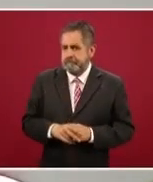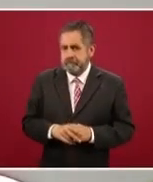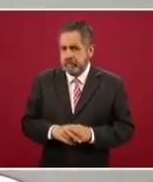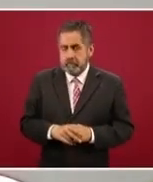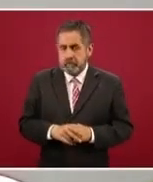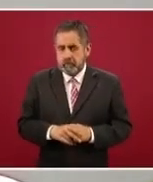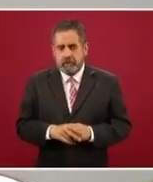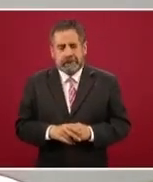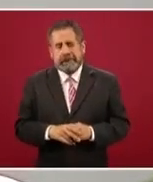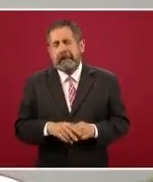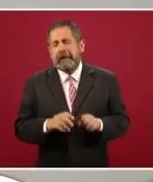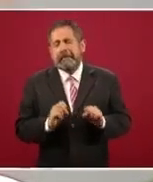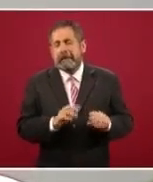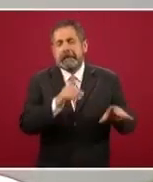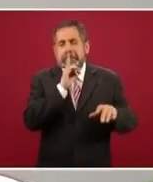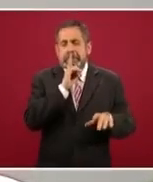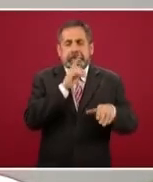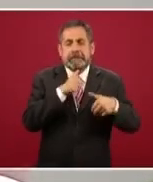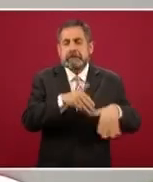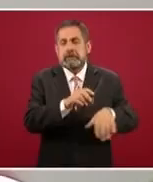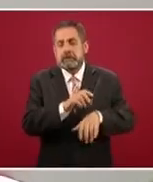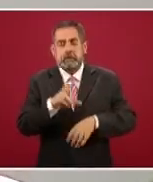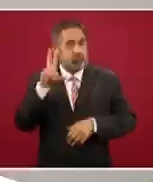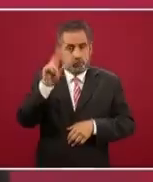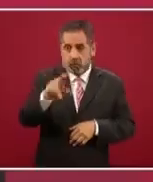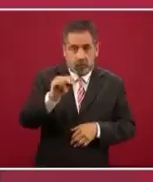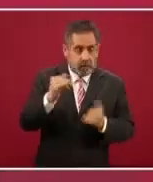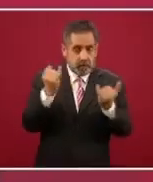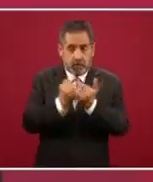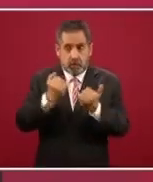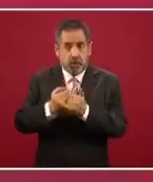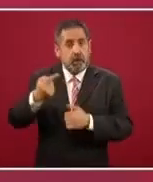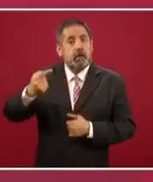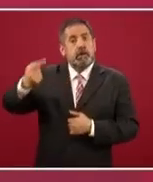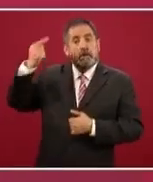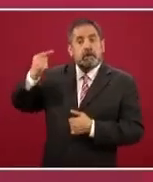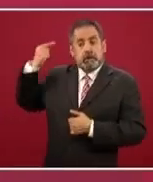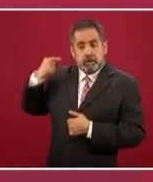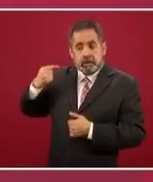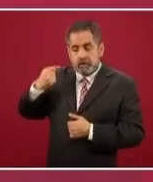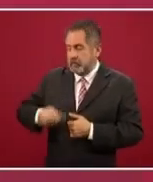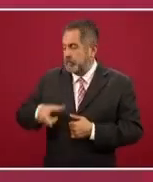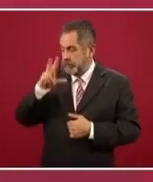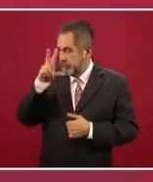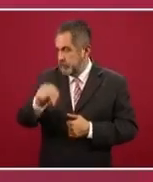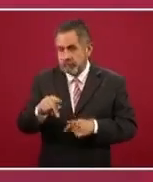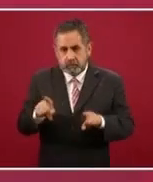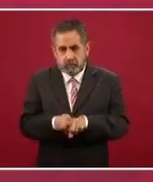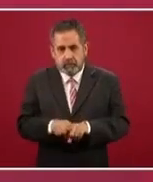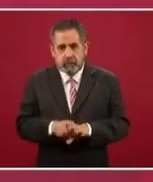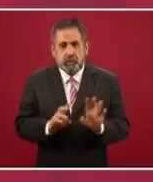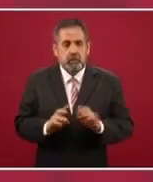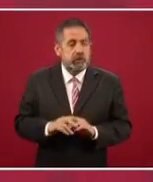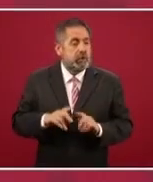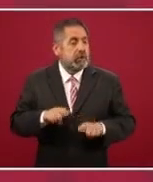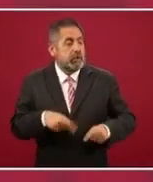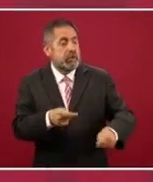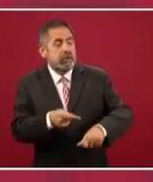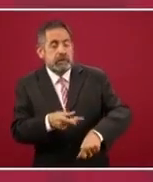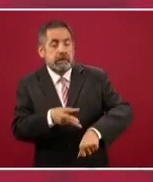impunidad, que no es como en los gobiernos anteriores. Nosotros no damos